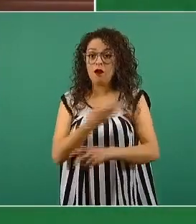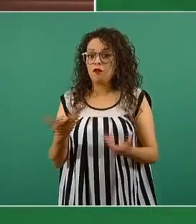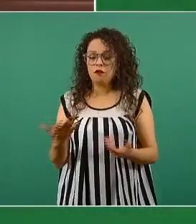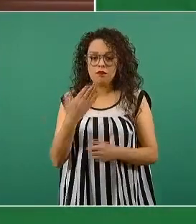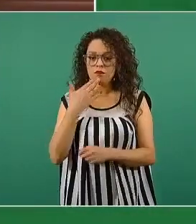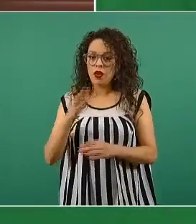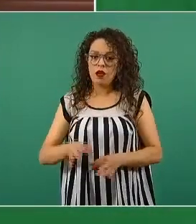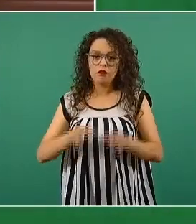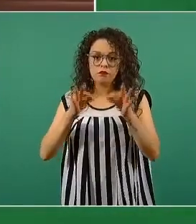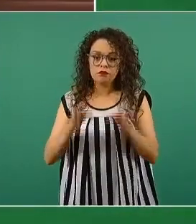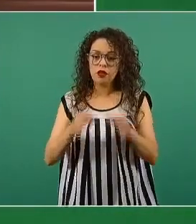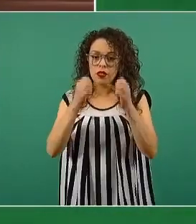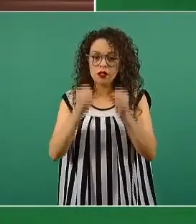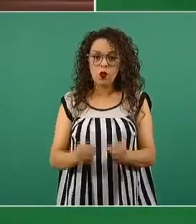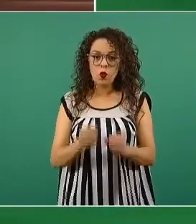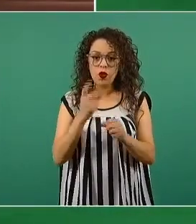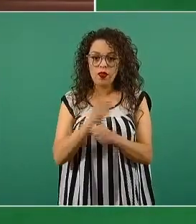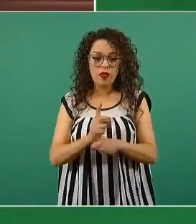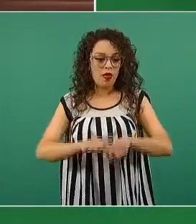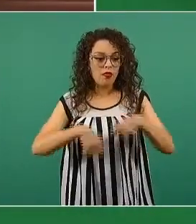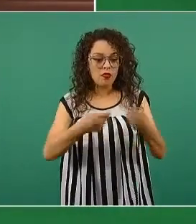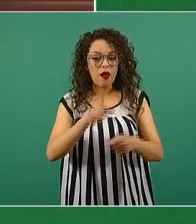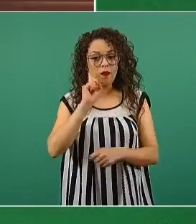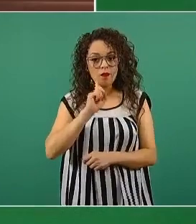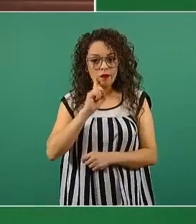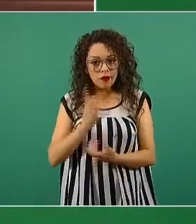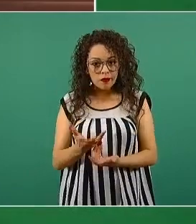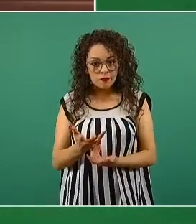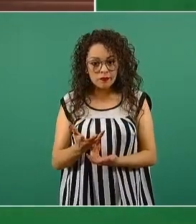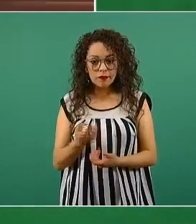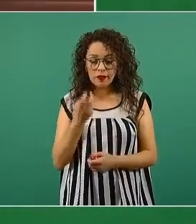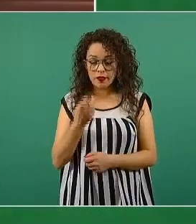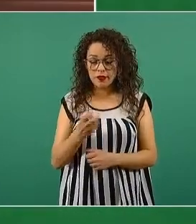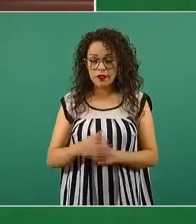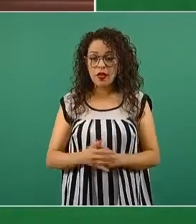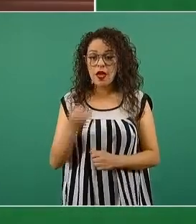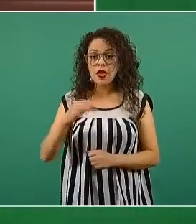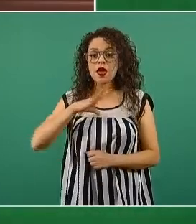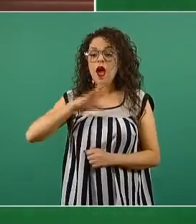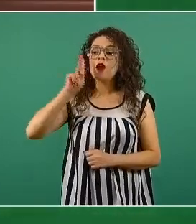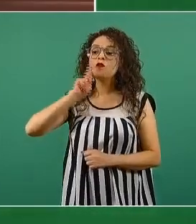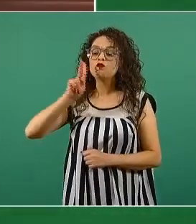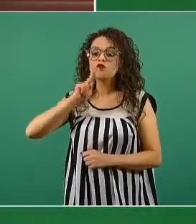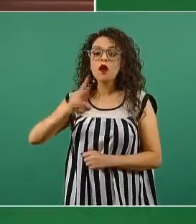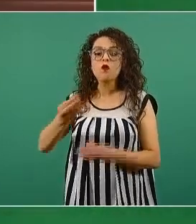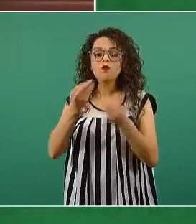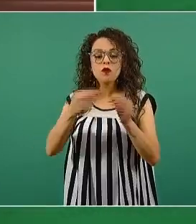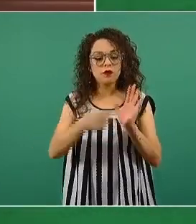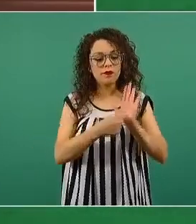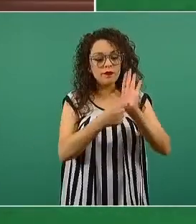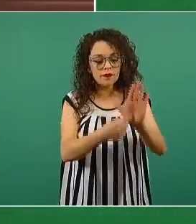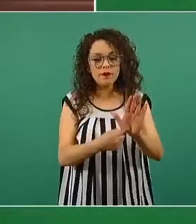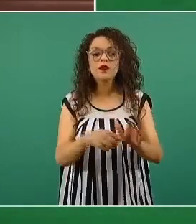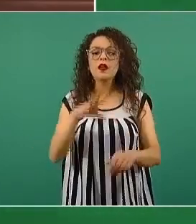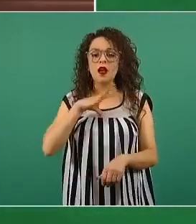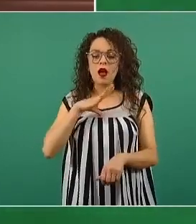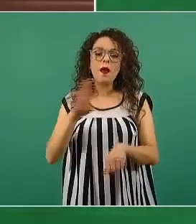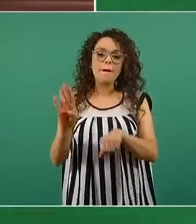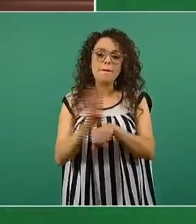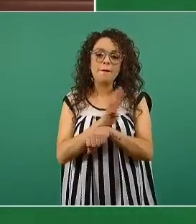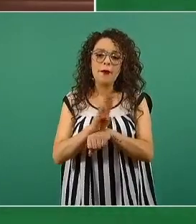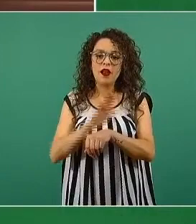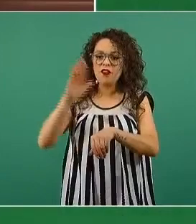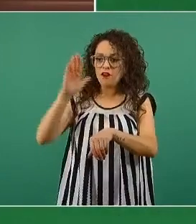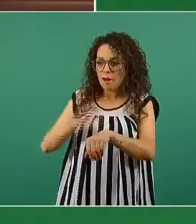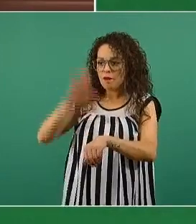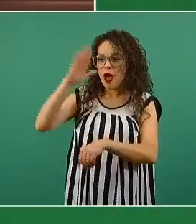de su seguridad y teníamos mucha más evidencia del beneficio contra el riesgo. Y por eso, como a